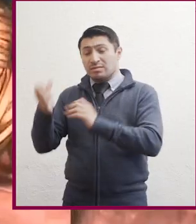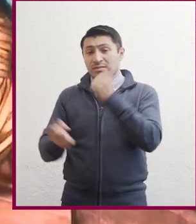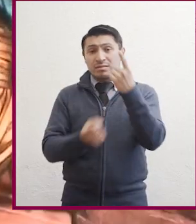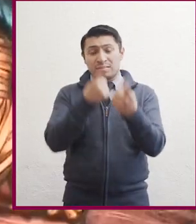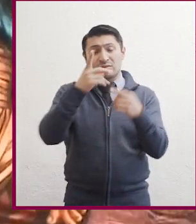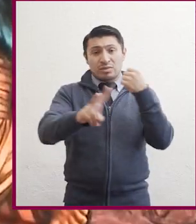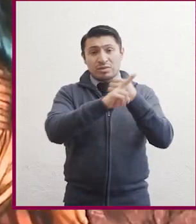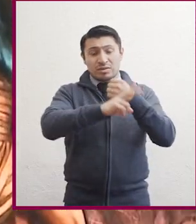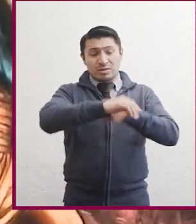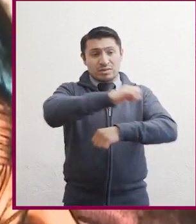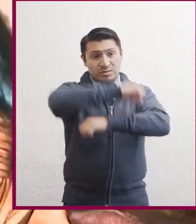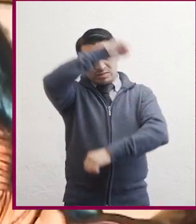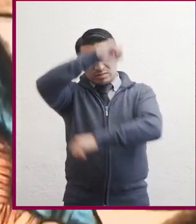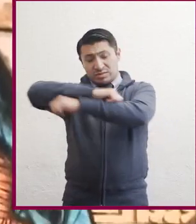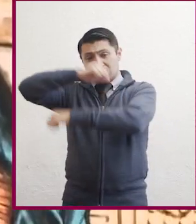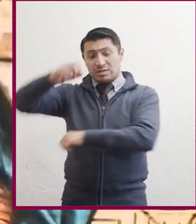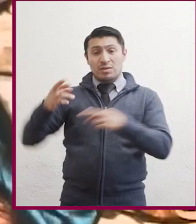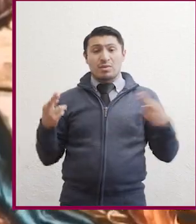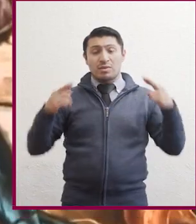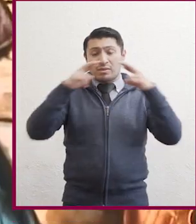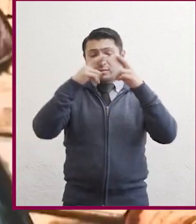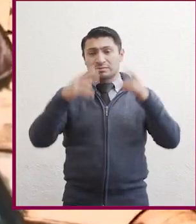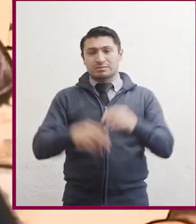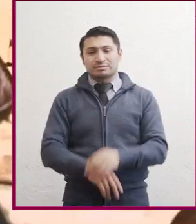vitrales con motivos religiosos.